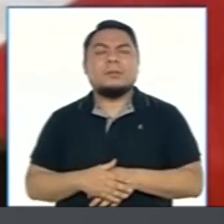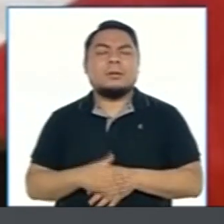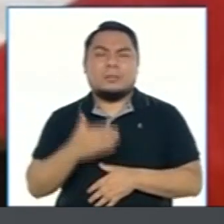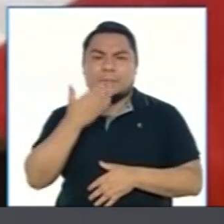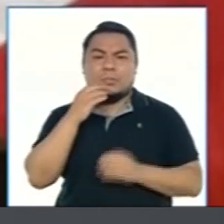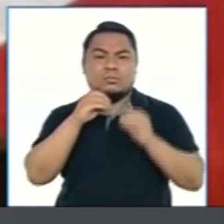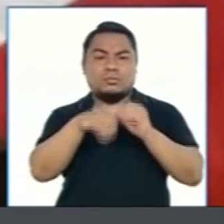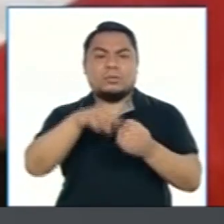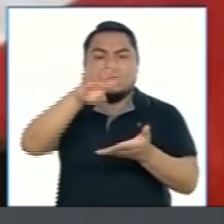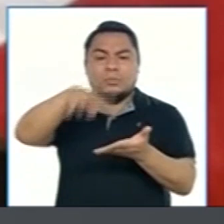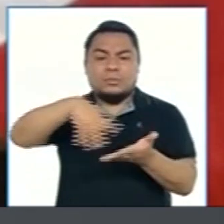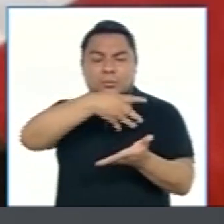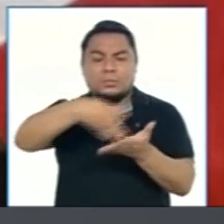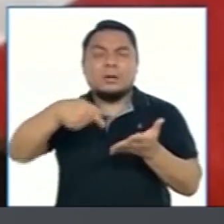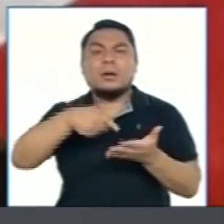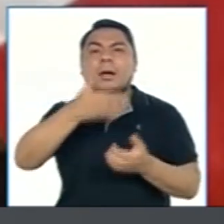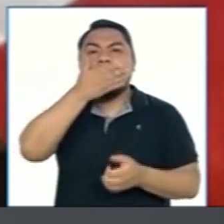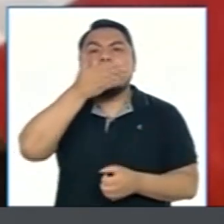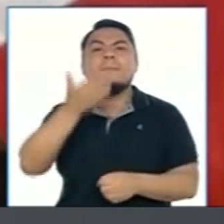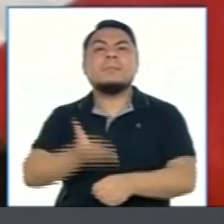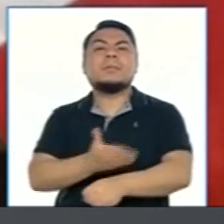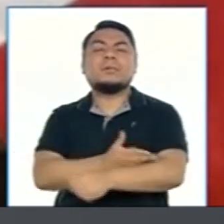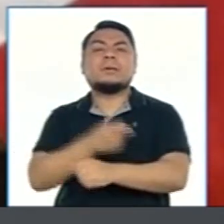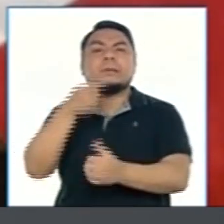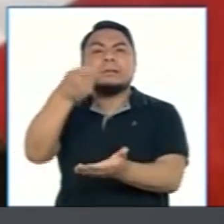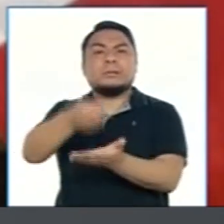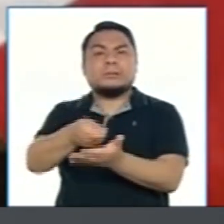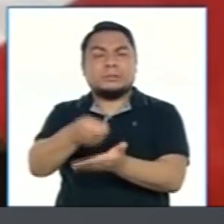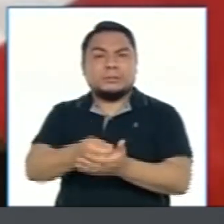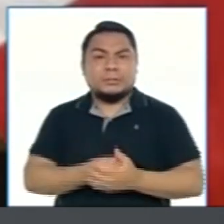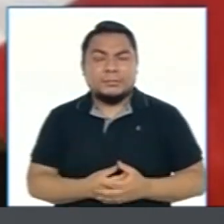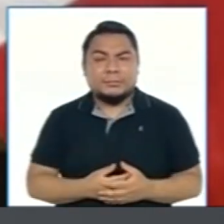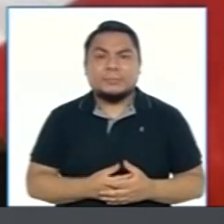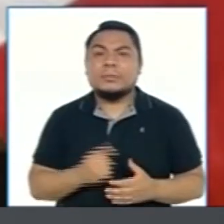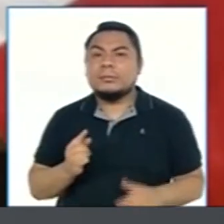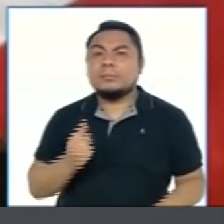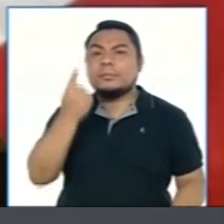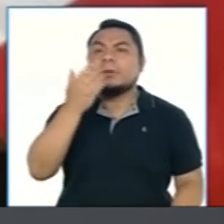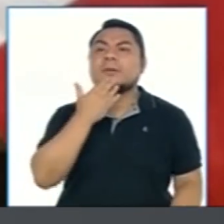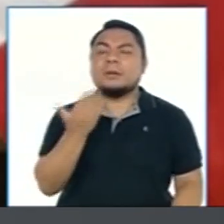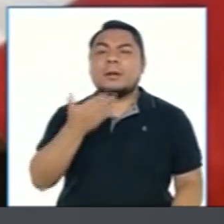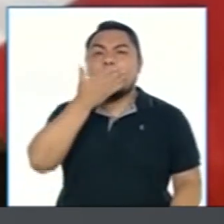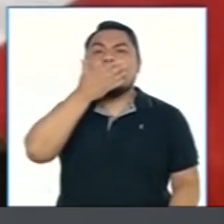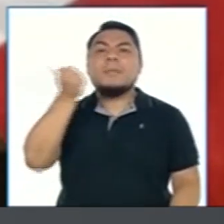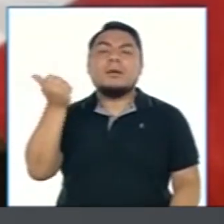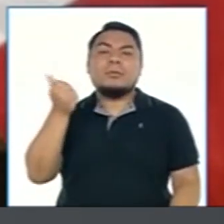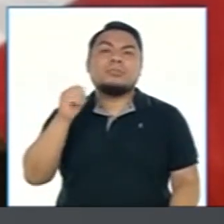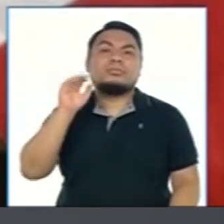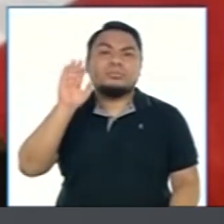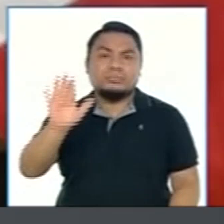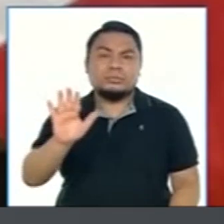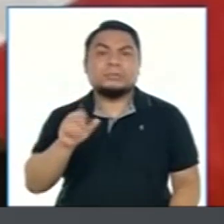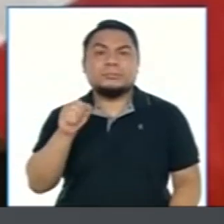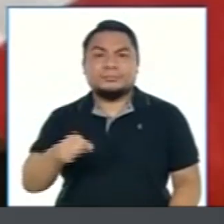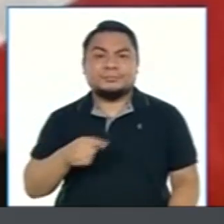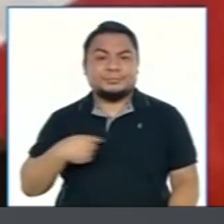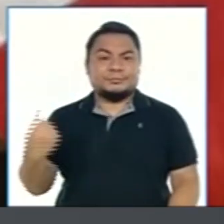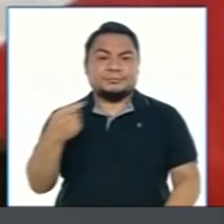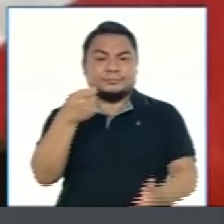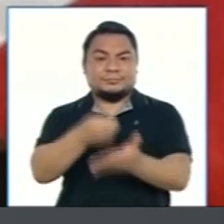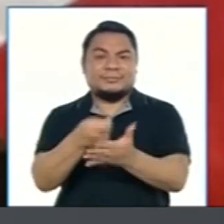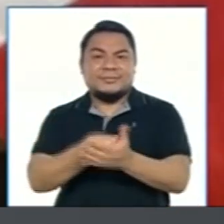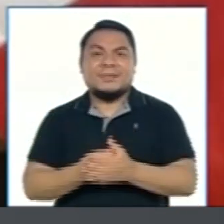cronograma de mejora en las remuneraciones, principalmente para mejorar significativamente el piso